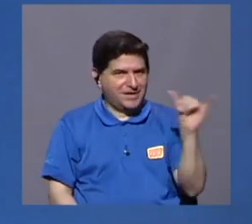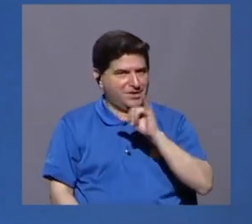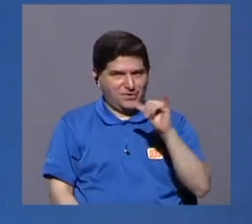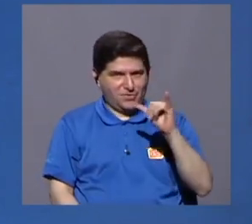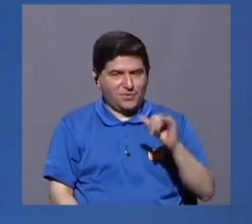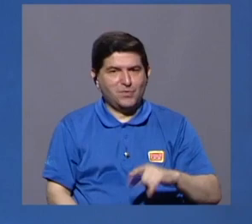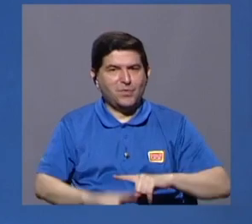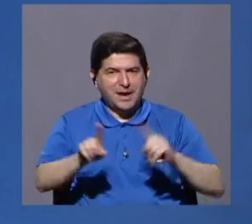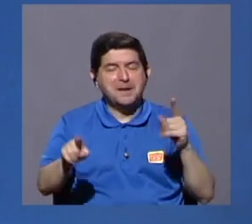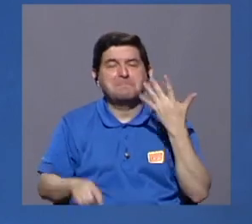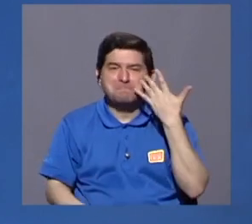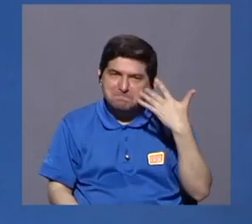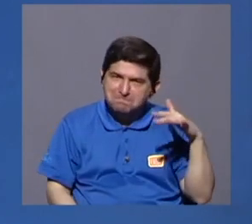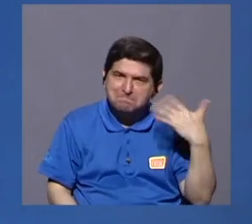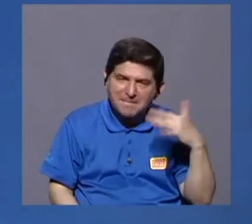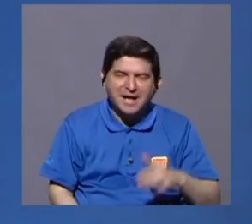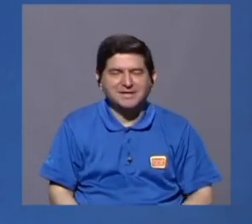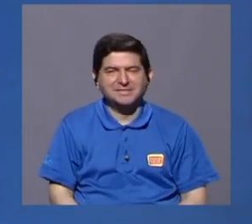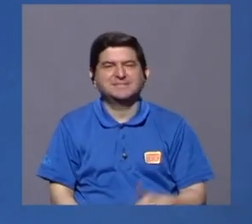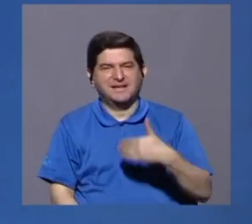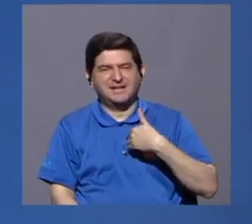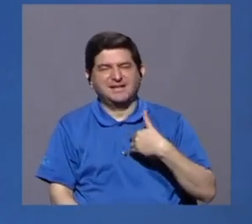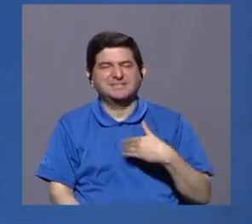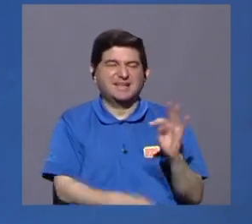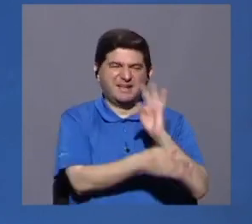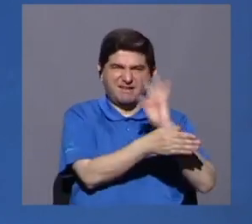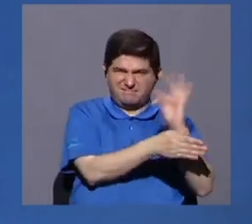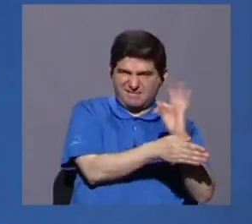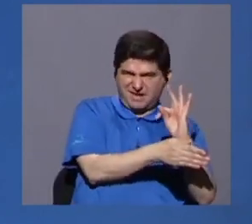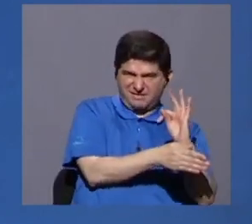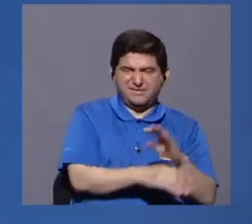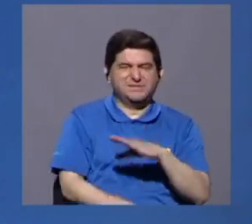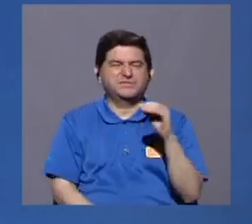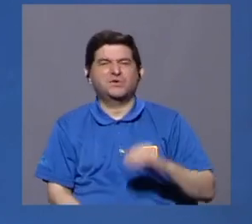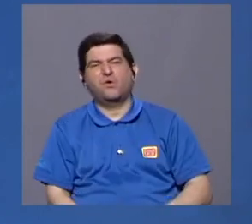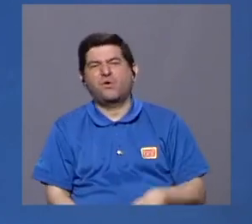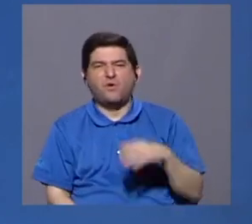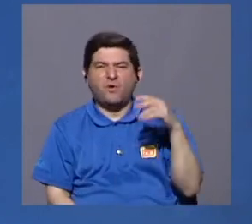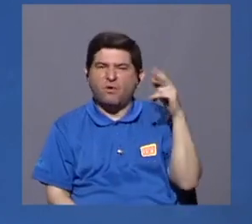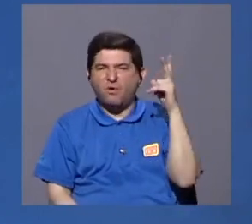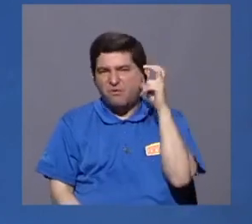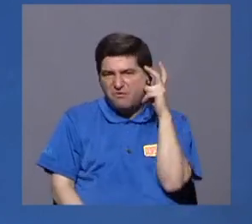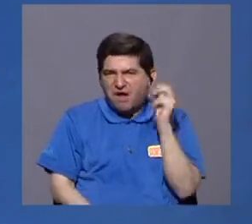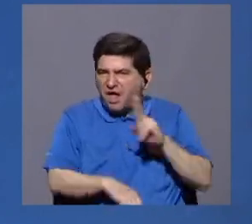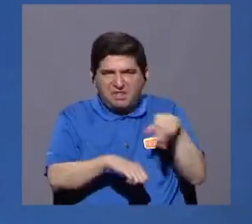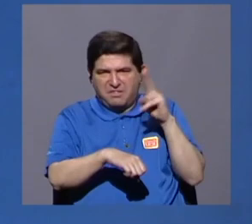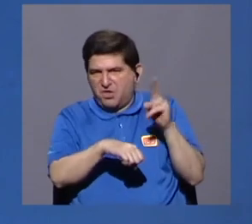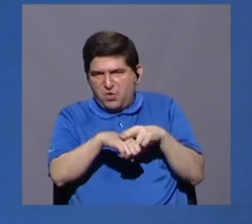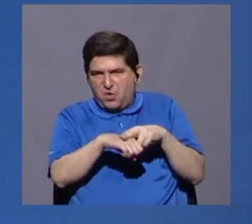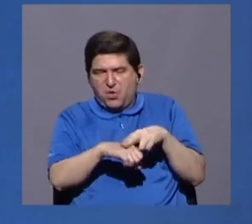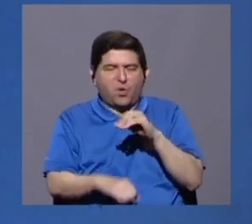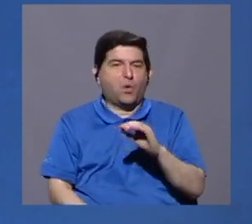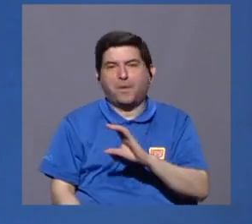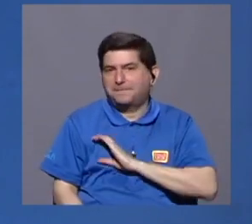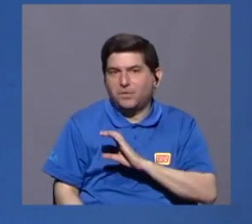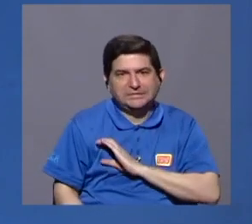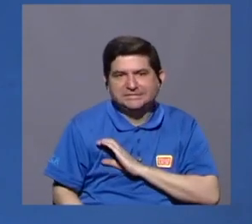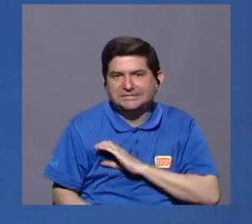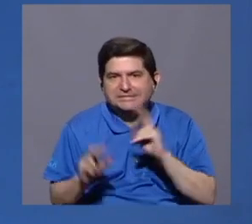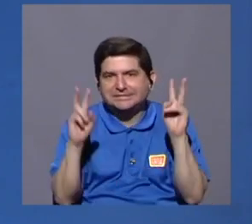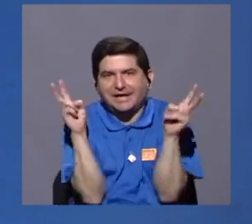pero son como las de las ondas de la televisión o del brazo normal o del este la policía y demás